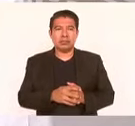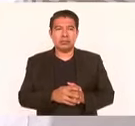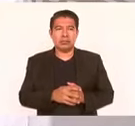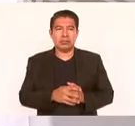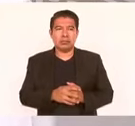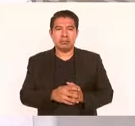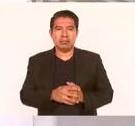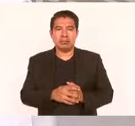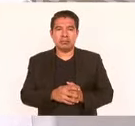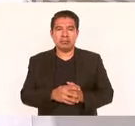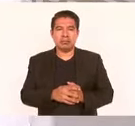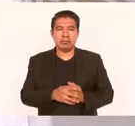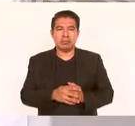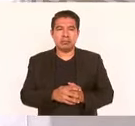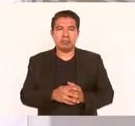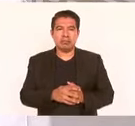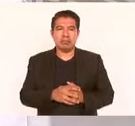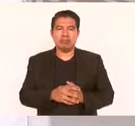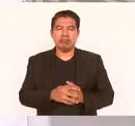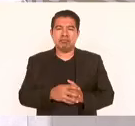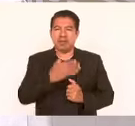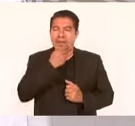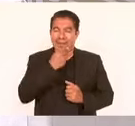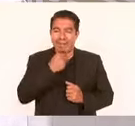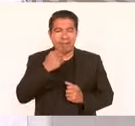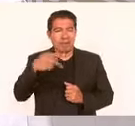no lo lograron